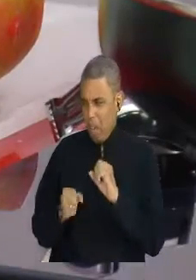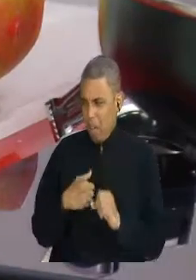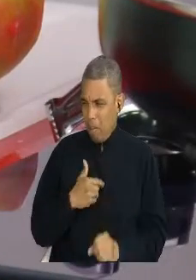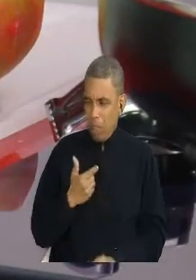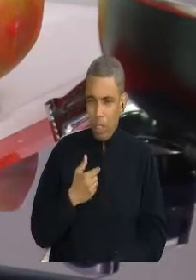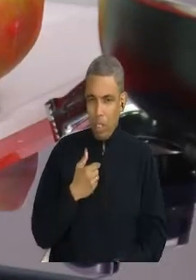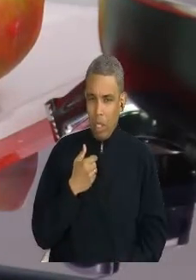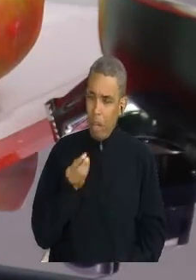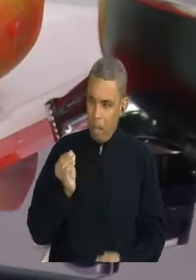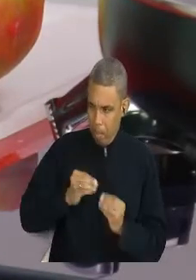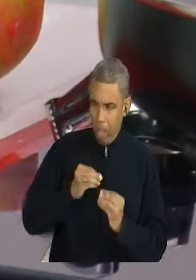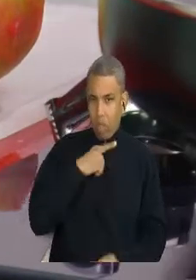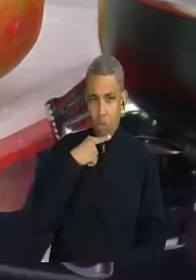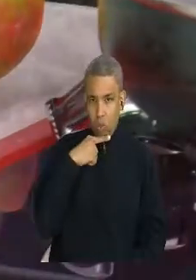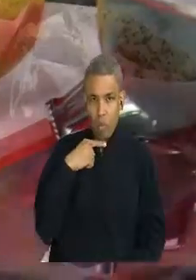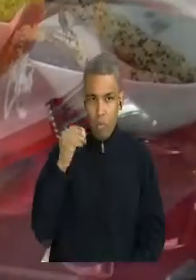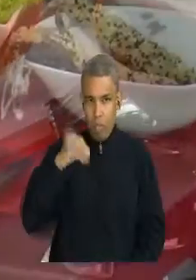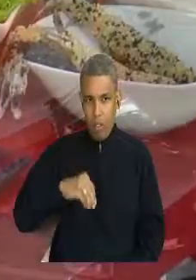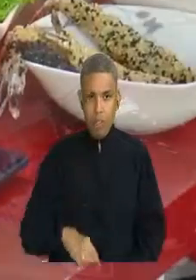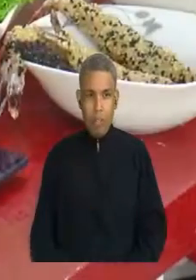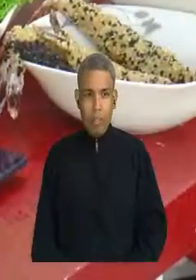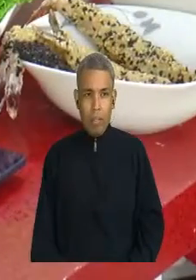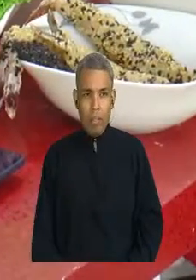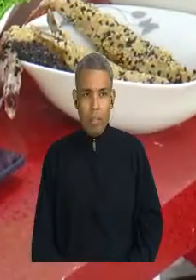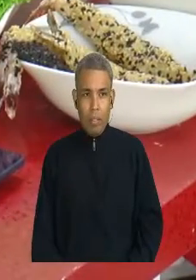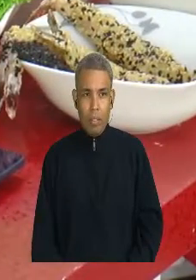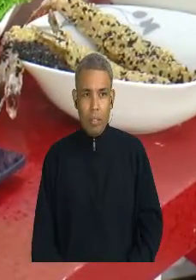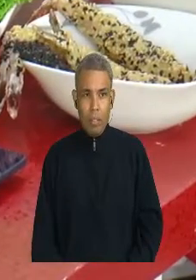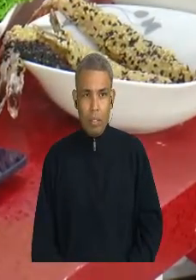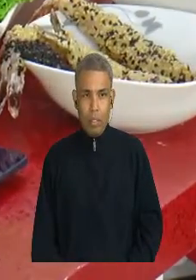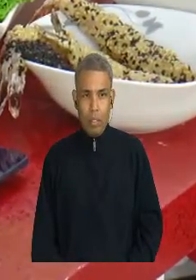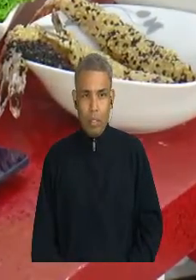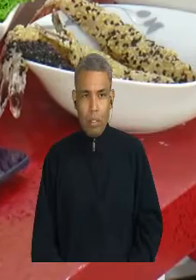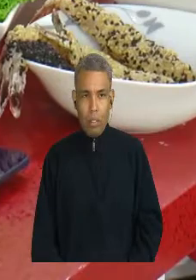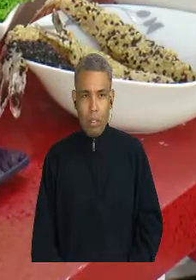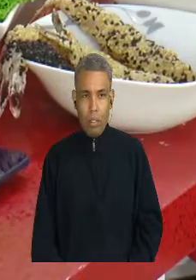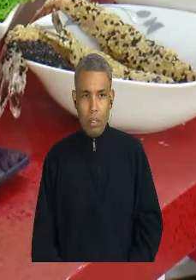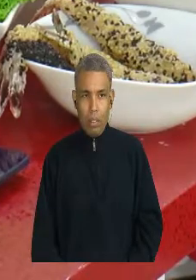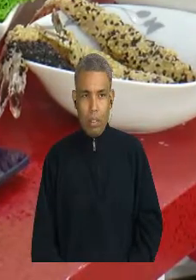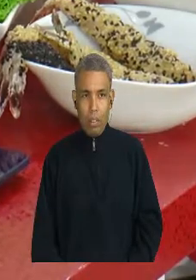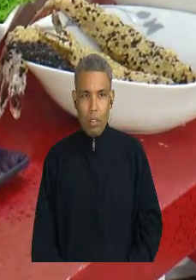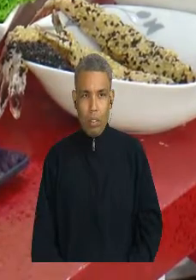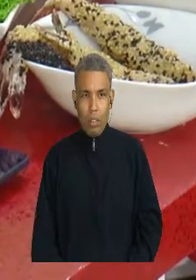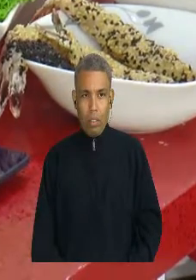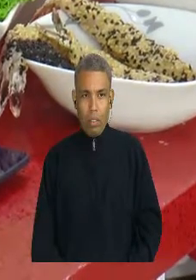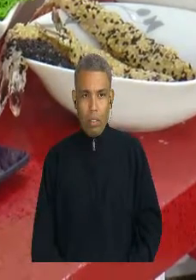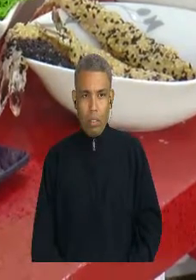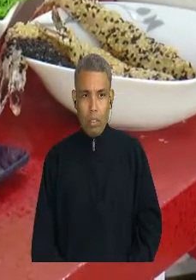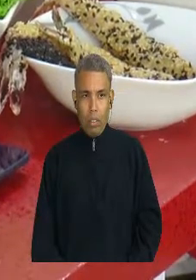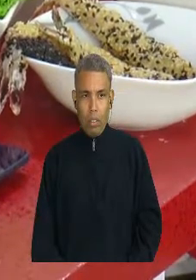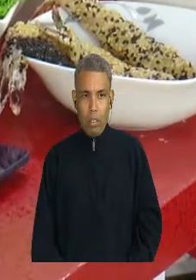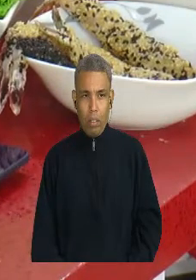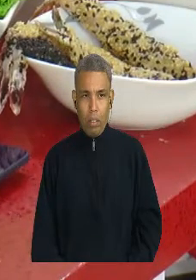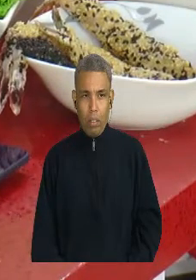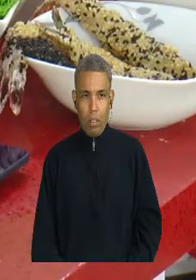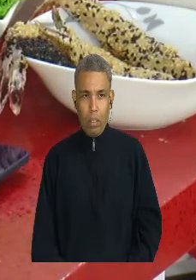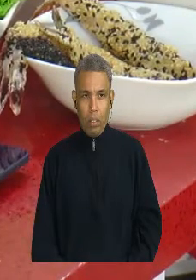tomate. Aquí tienes un poquitico más de tomate. Sí, ya nuestro aceite está encendido. Y ya está,